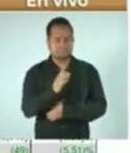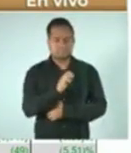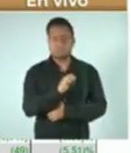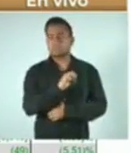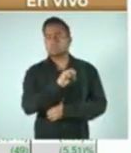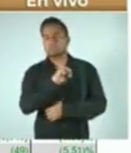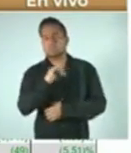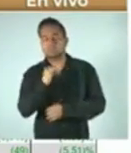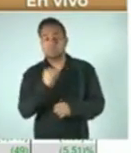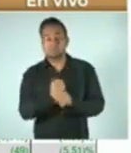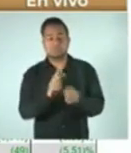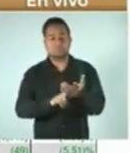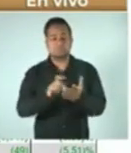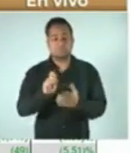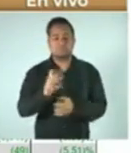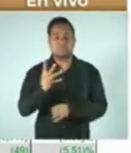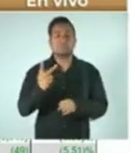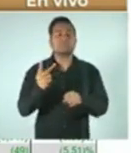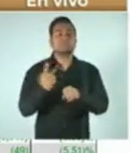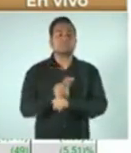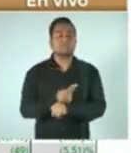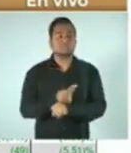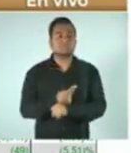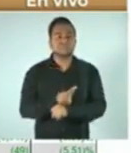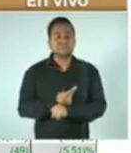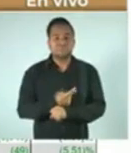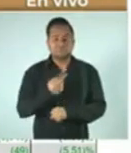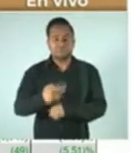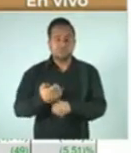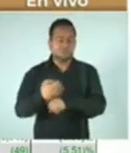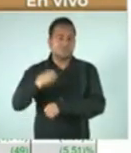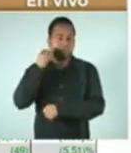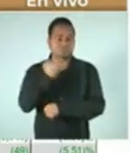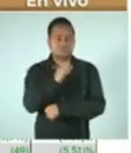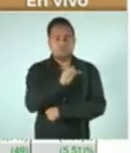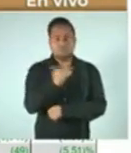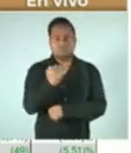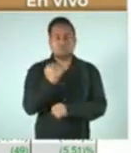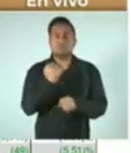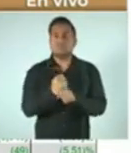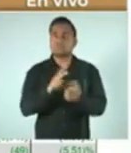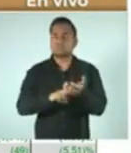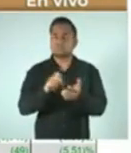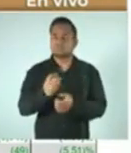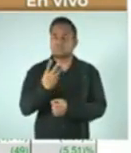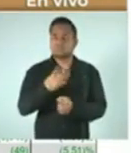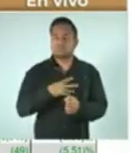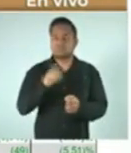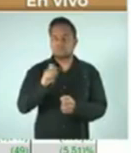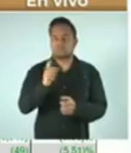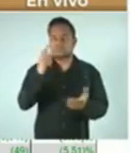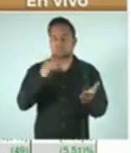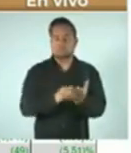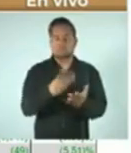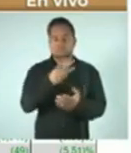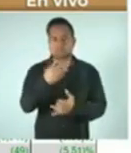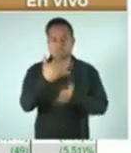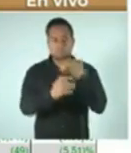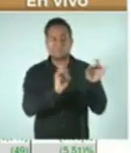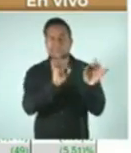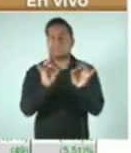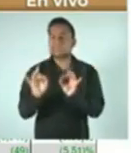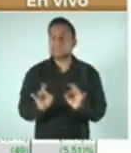enero-junio 2024, se cometieron en Oaxaca de enero a junio del 23, 22.315